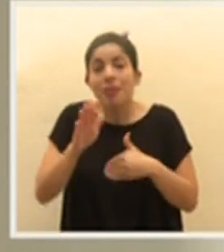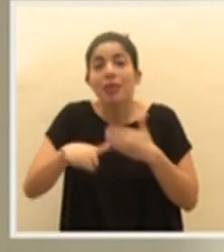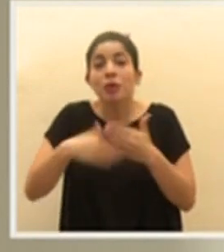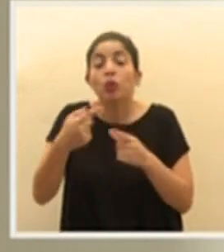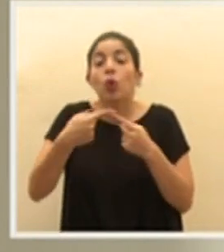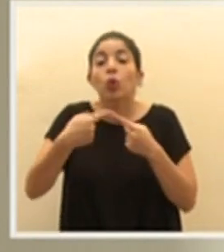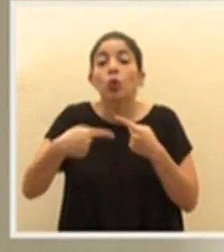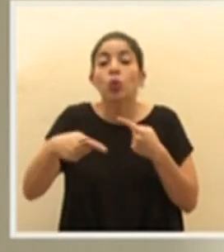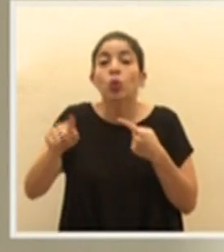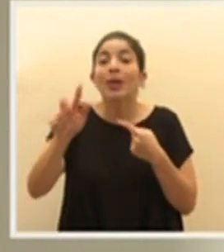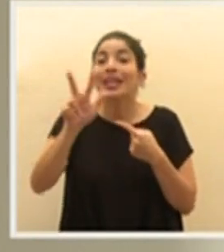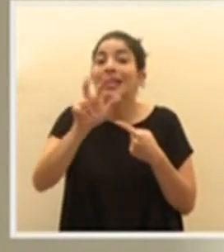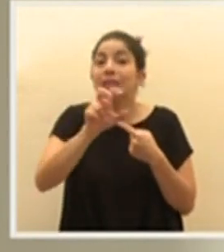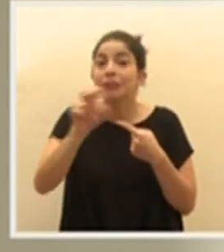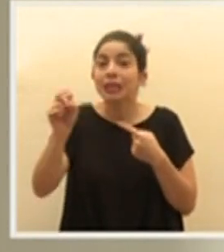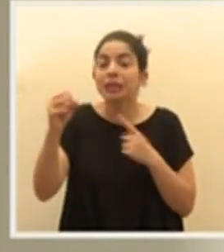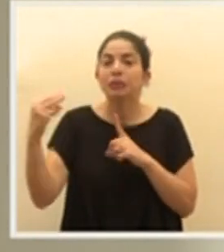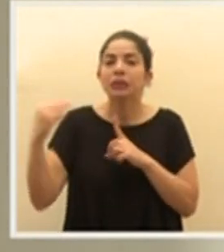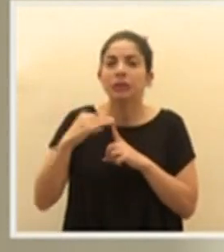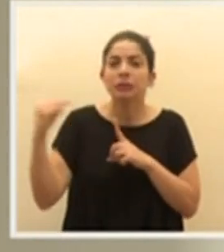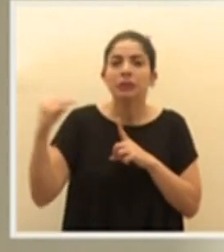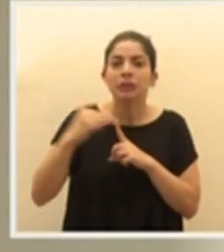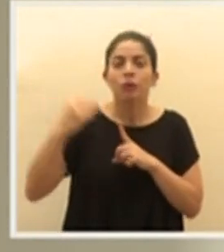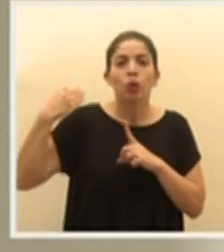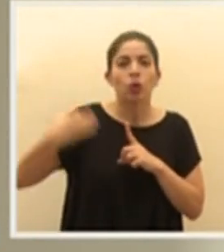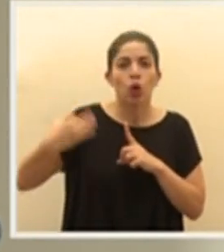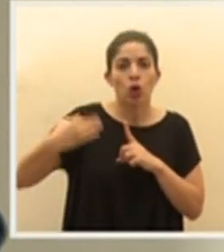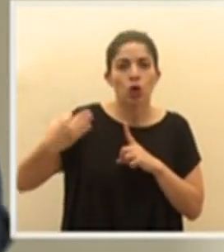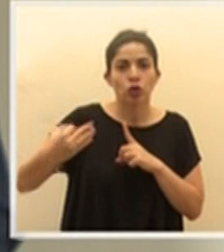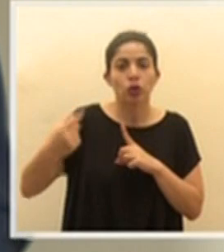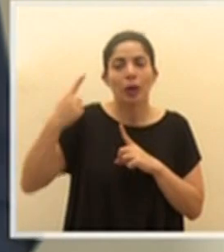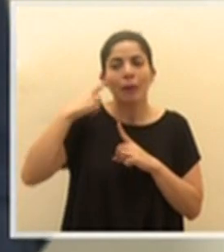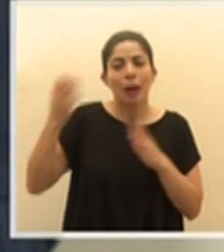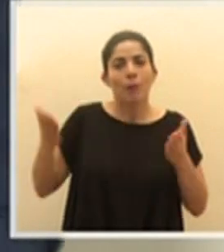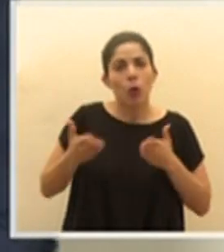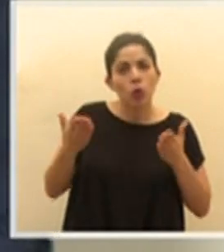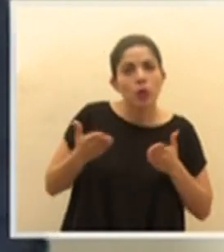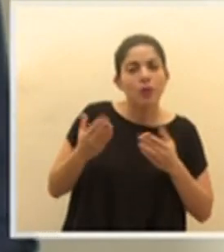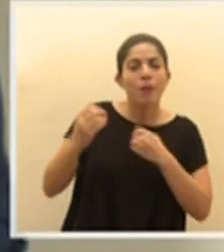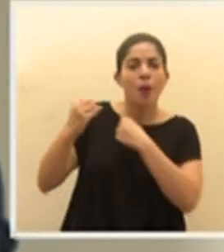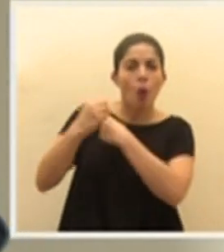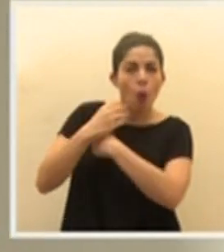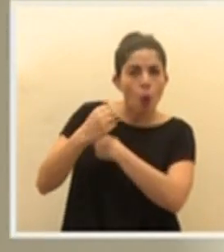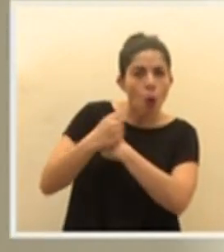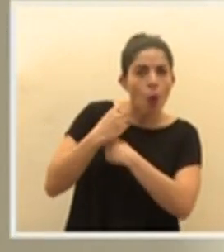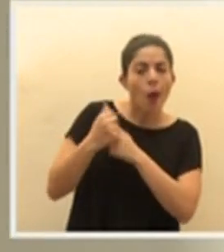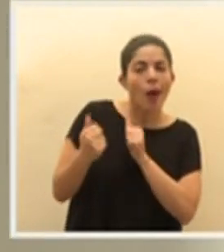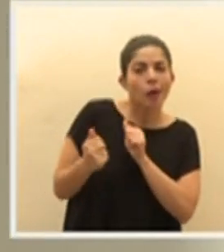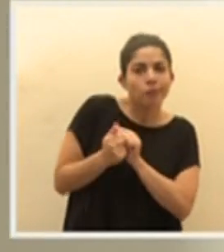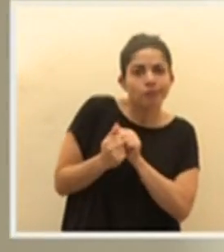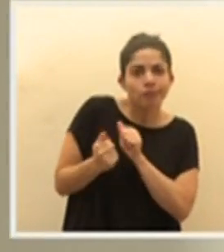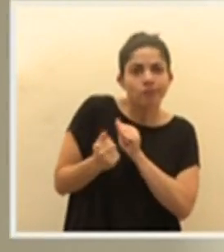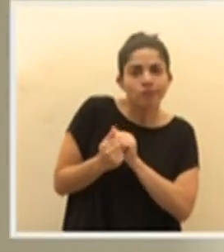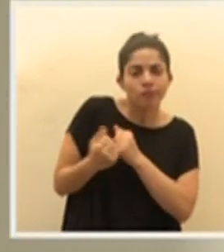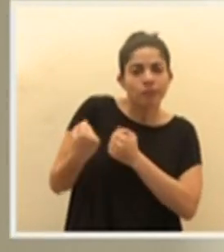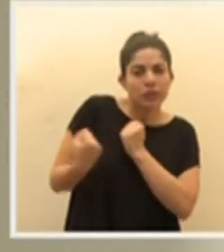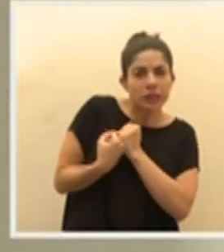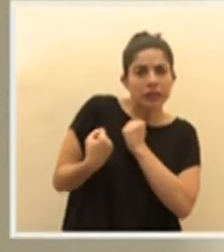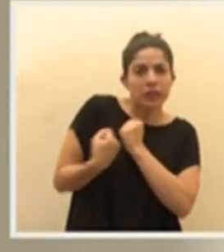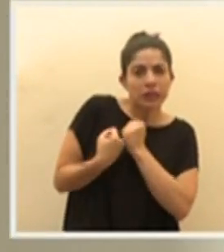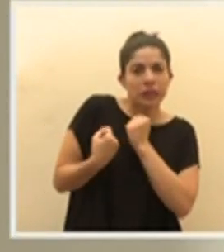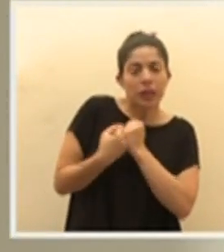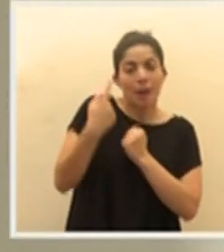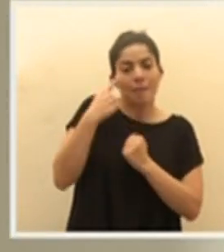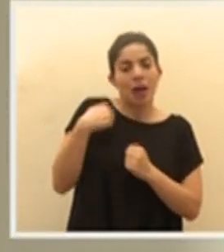3 meses mensajes diarios de motivación, de orientación y acompañamiento en esa meta